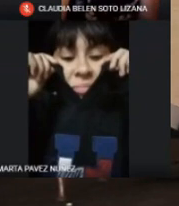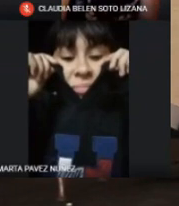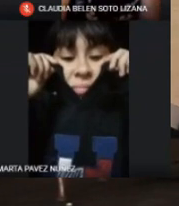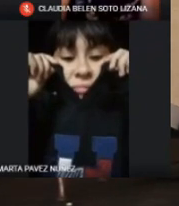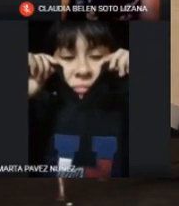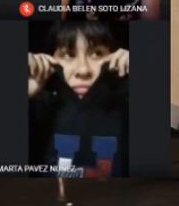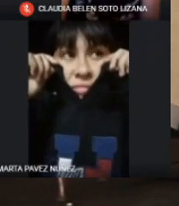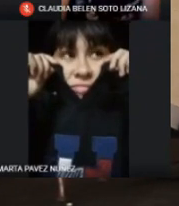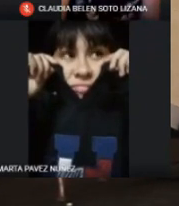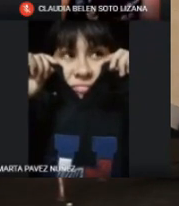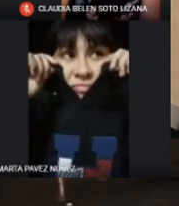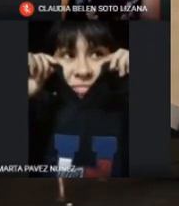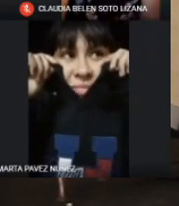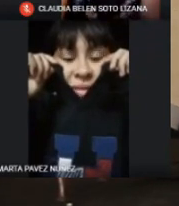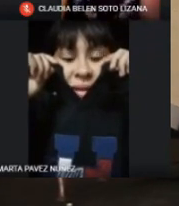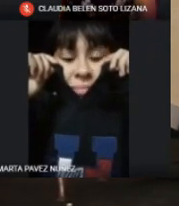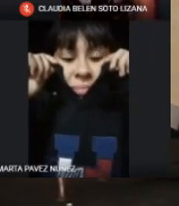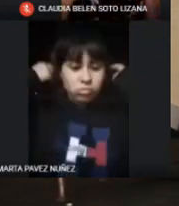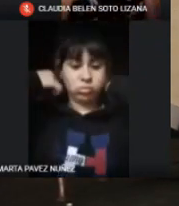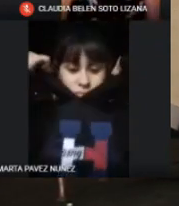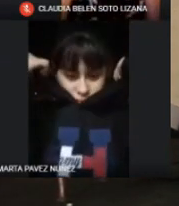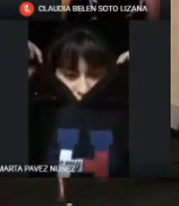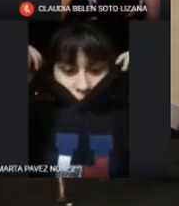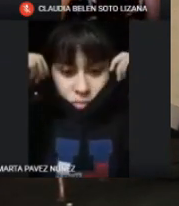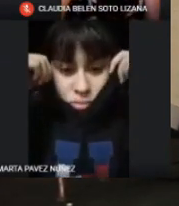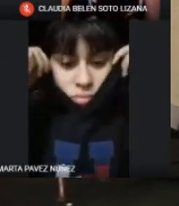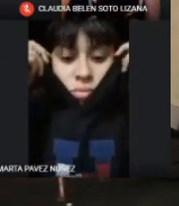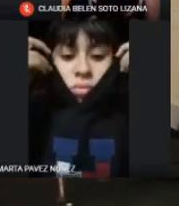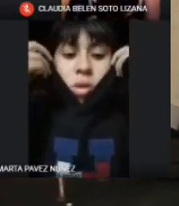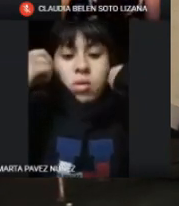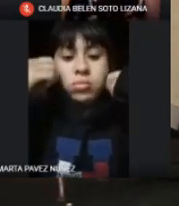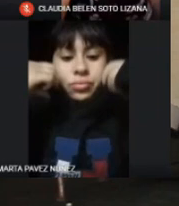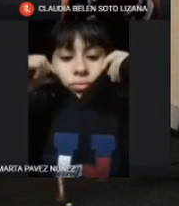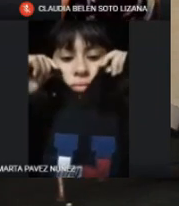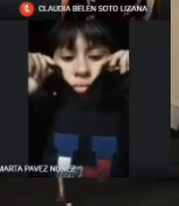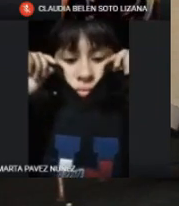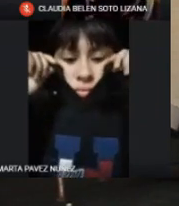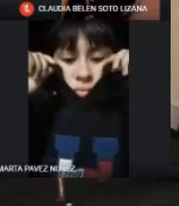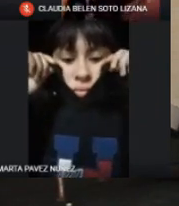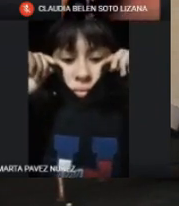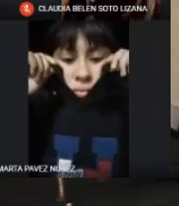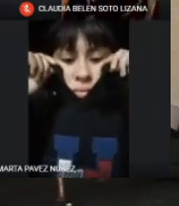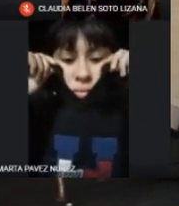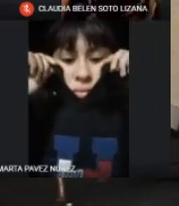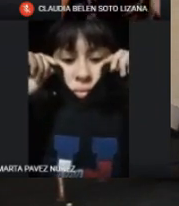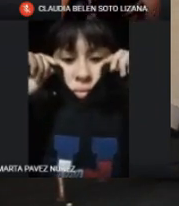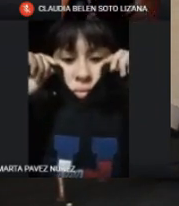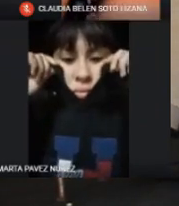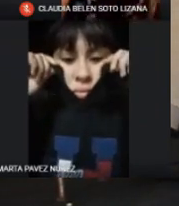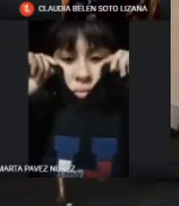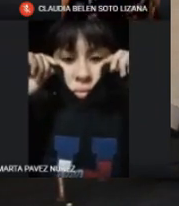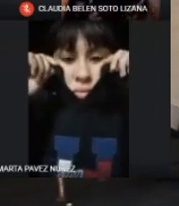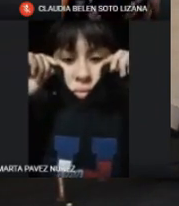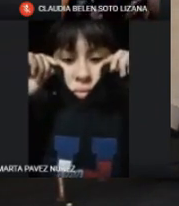desconocer, han llegado al cierre académico de este año 2020 y han cumplido y cerrado un ciclo que sin duda para